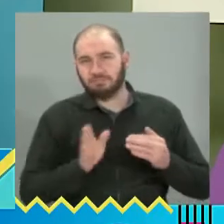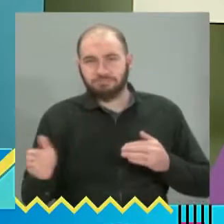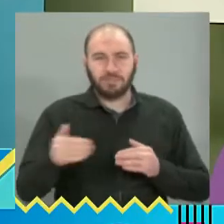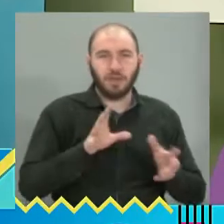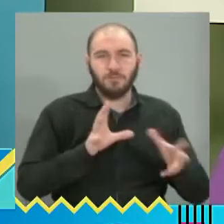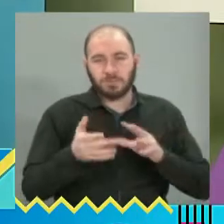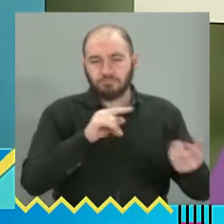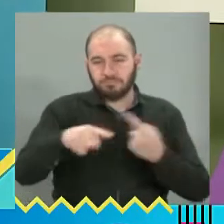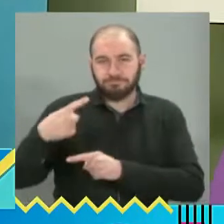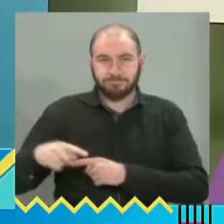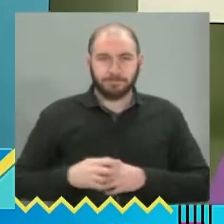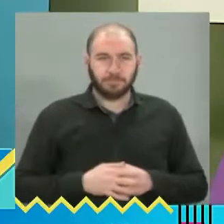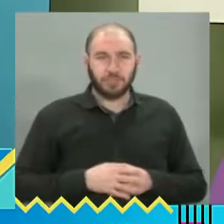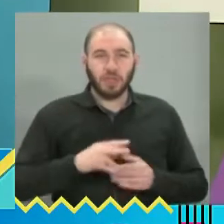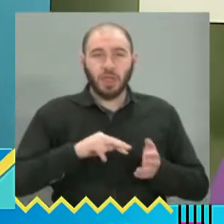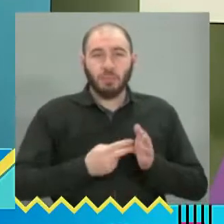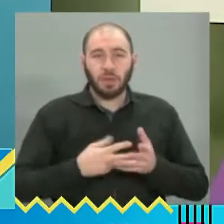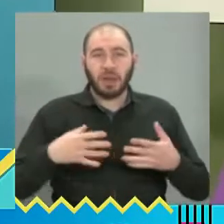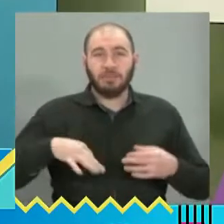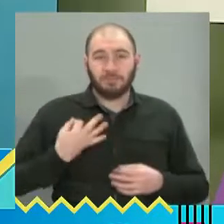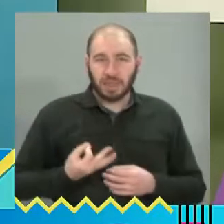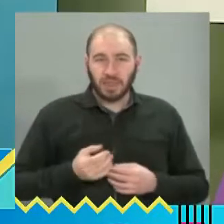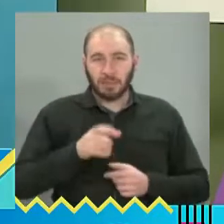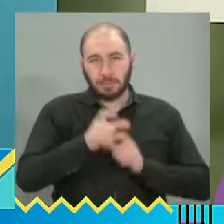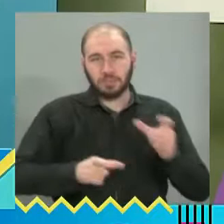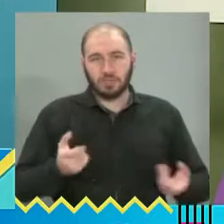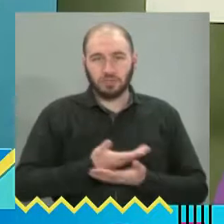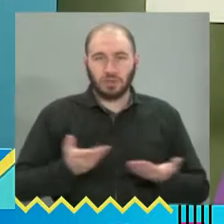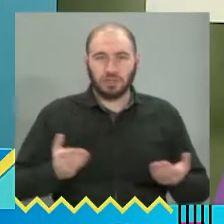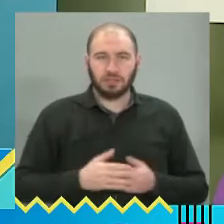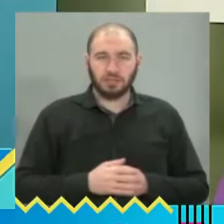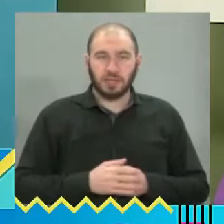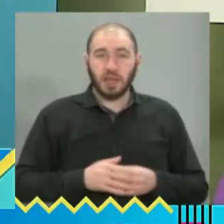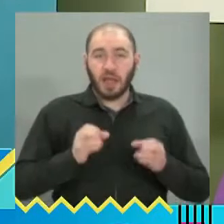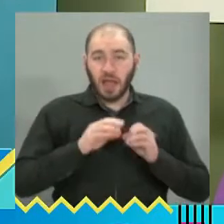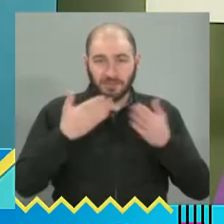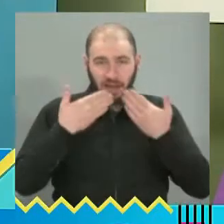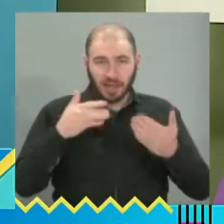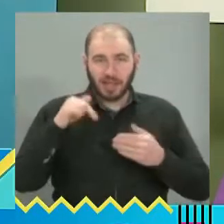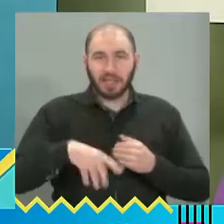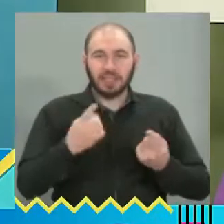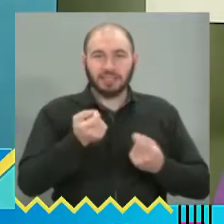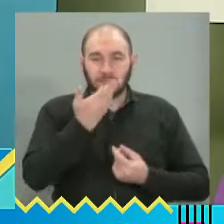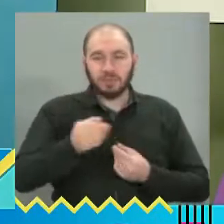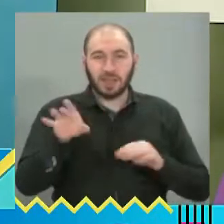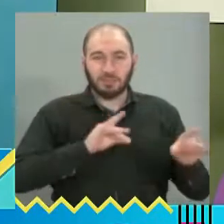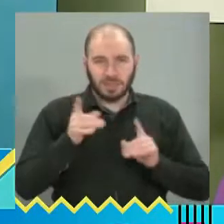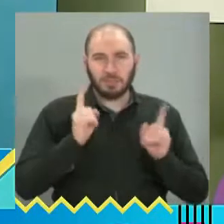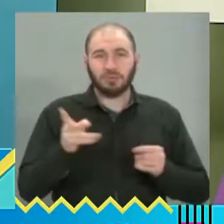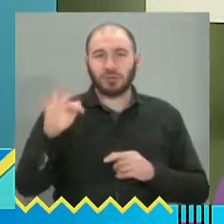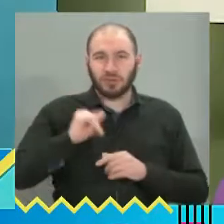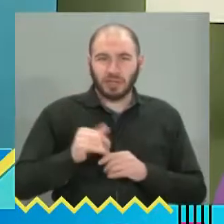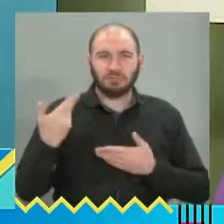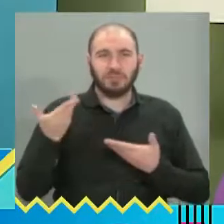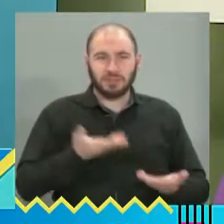de distintos ámbitos, ¿sí? Afectando a la vida de todas las personas. Para poder hablar de esto necesitábamos invitados, como todos los días, y los